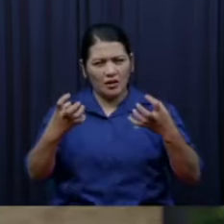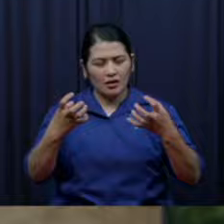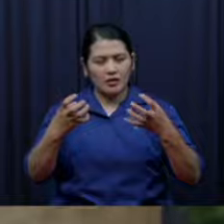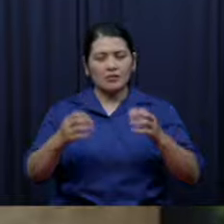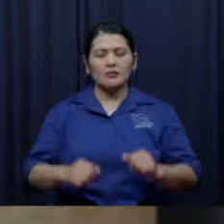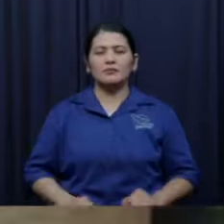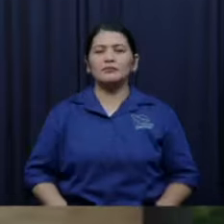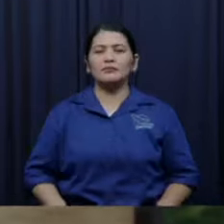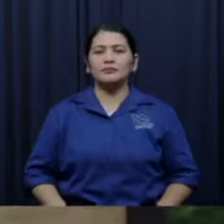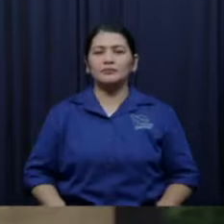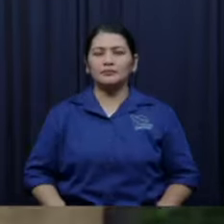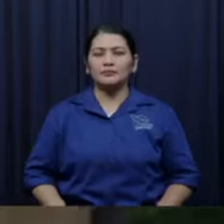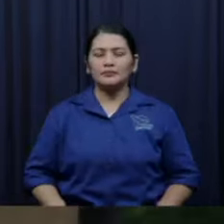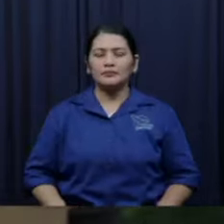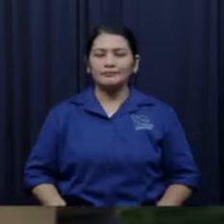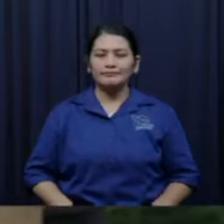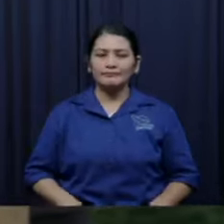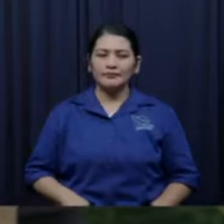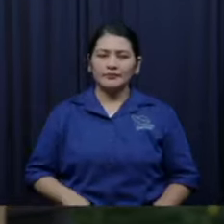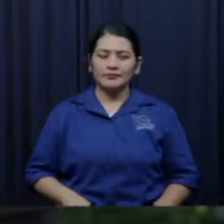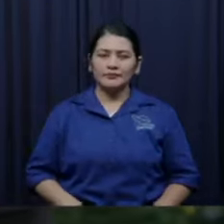me voy a ministrar como ya me eché a perder el tiempo